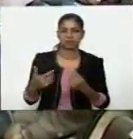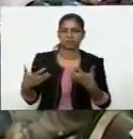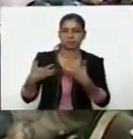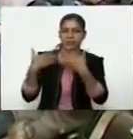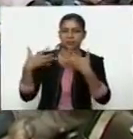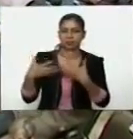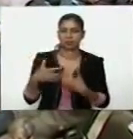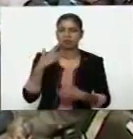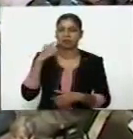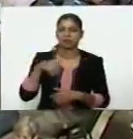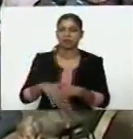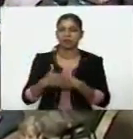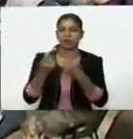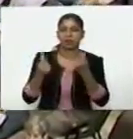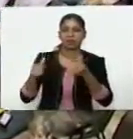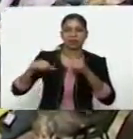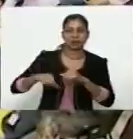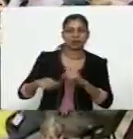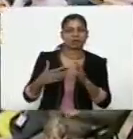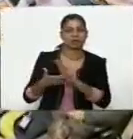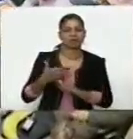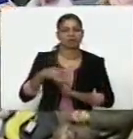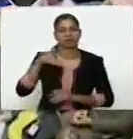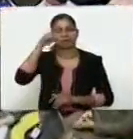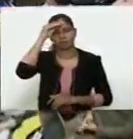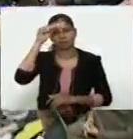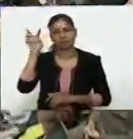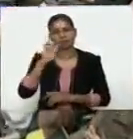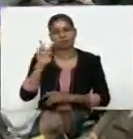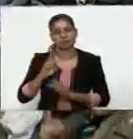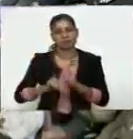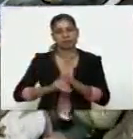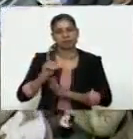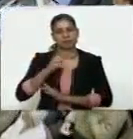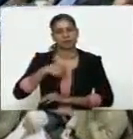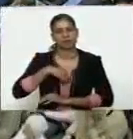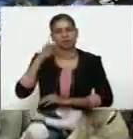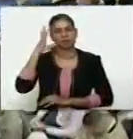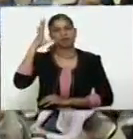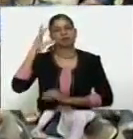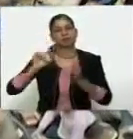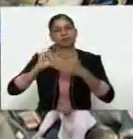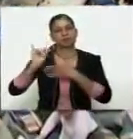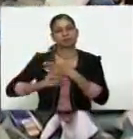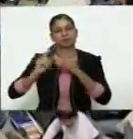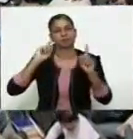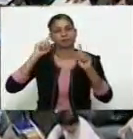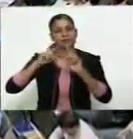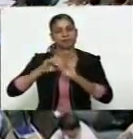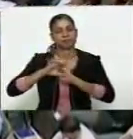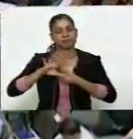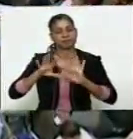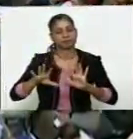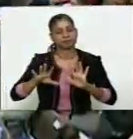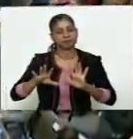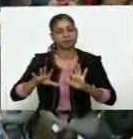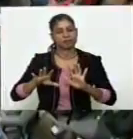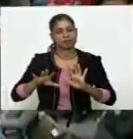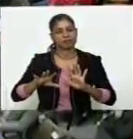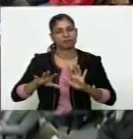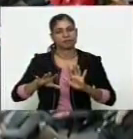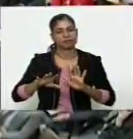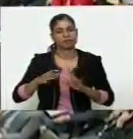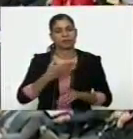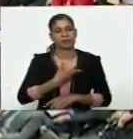harto dolorosa, ha significado un aprendizaje. Y nosotros diseñamos una estrategia, por supuesto orientada desde la visión creadora de